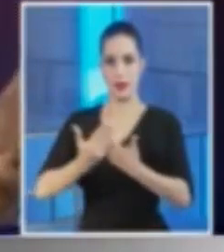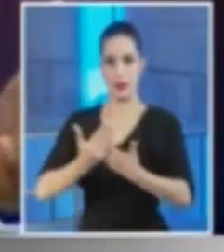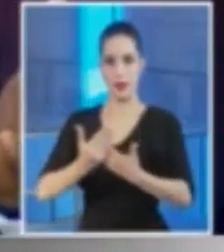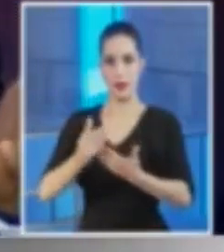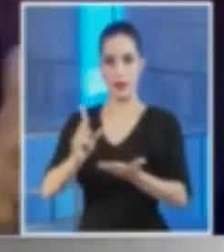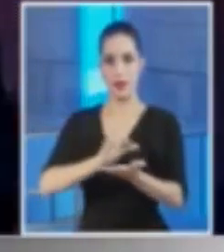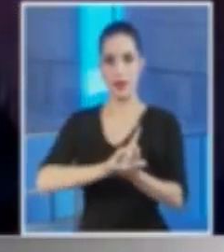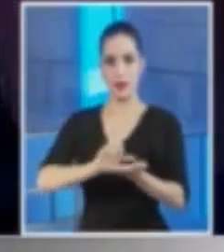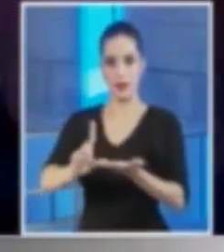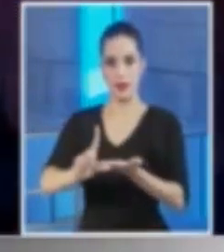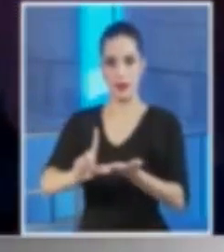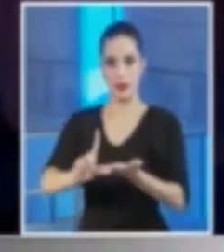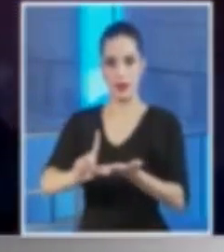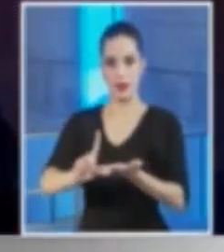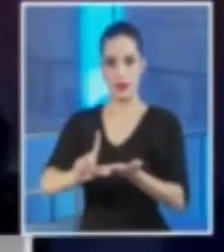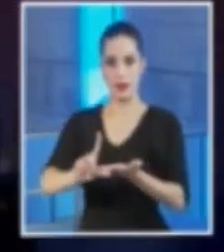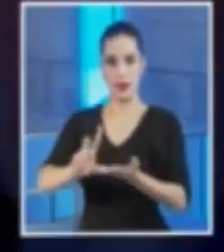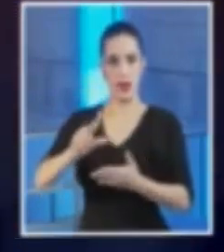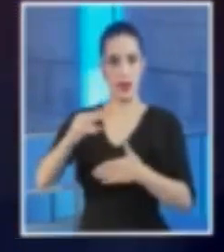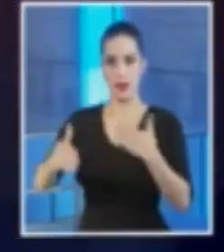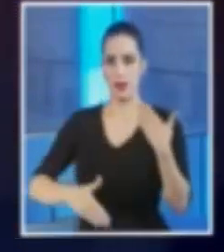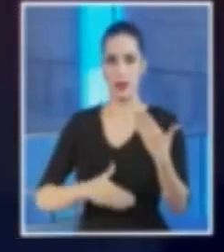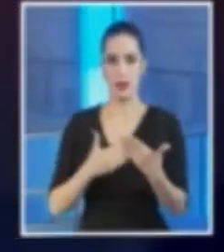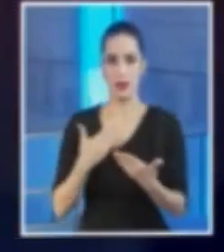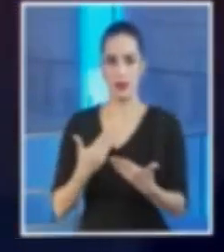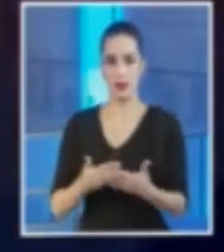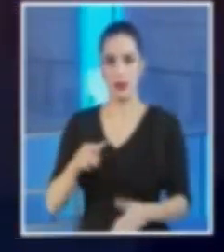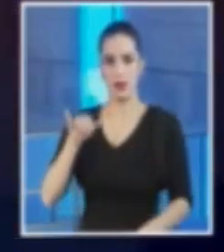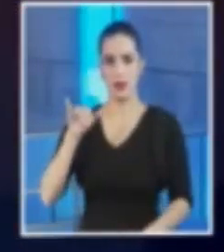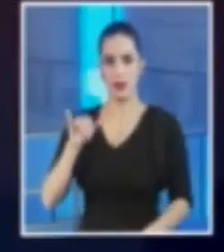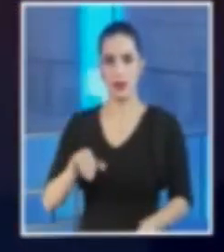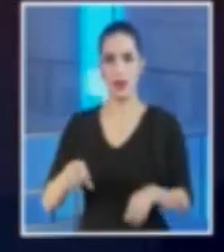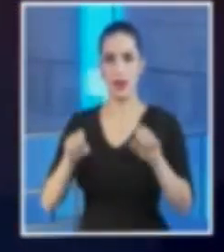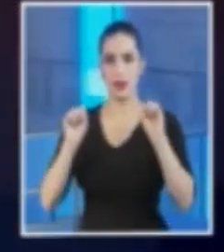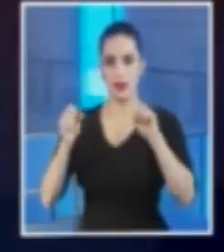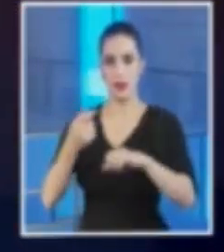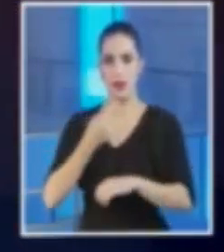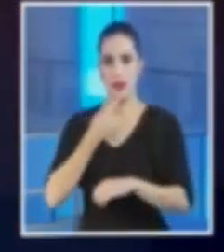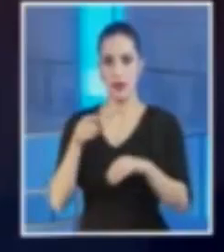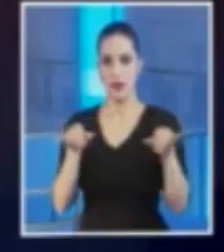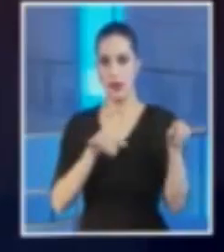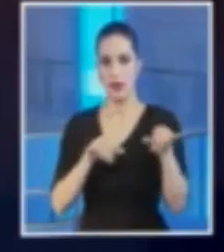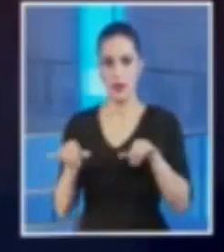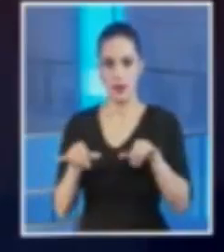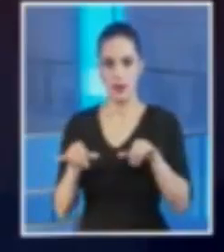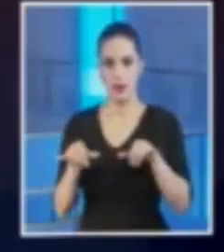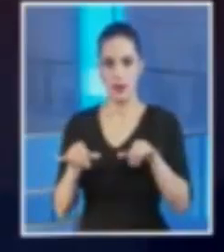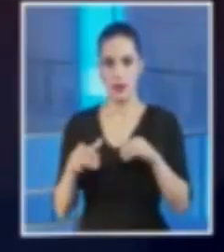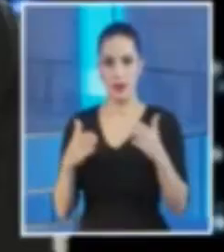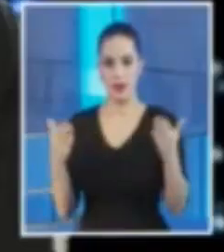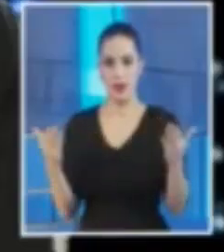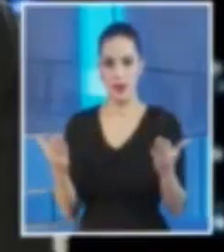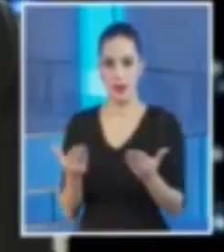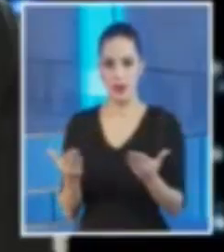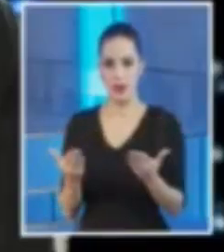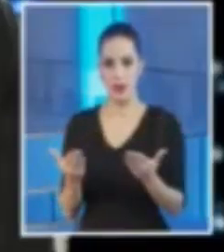de corrupción. No todos aquí pueden decir lo mismo que